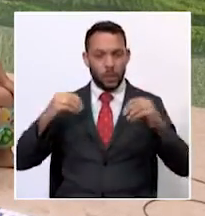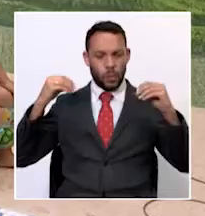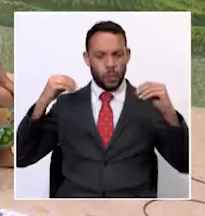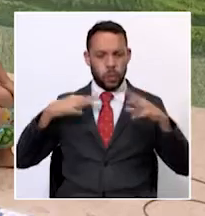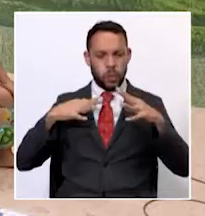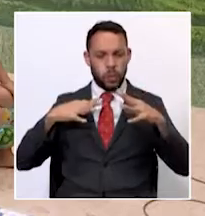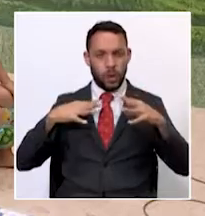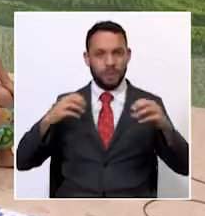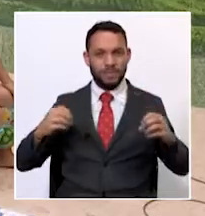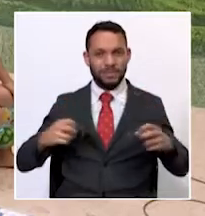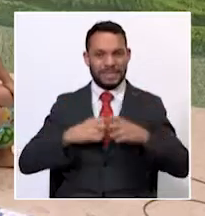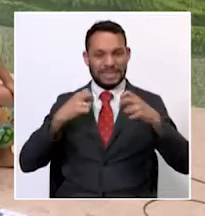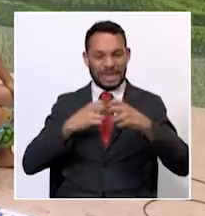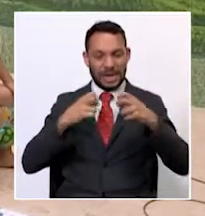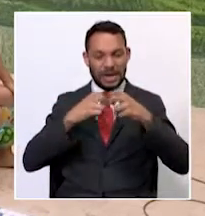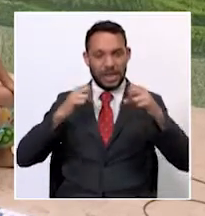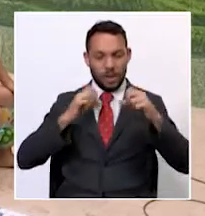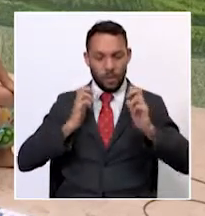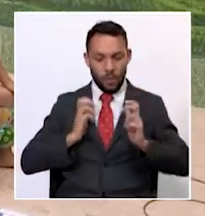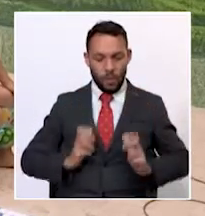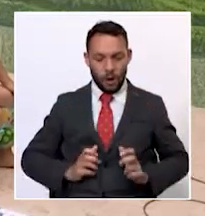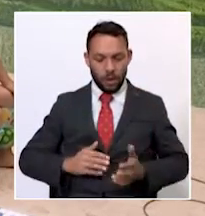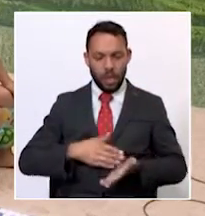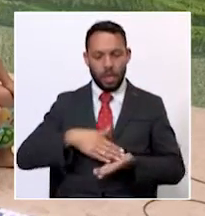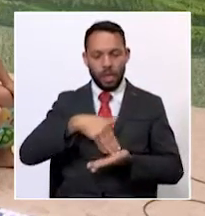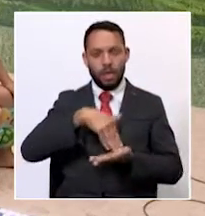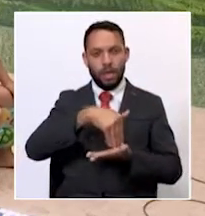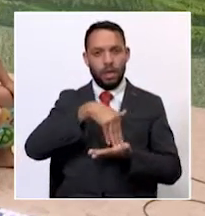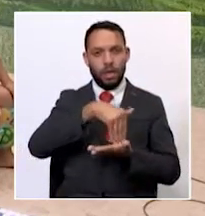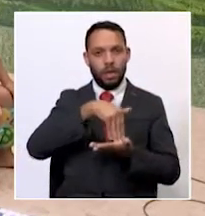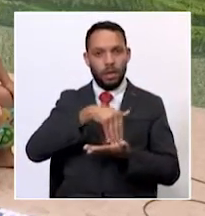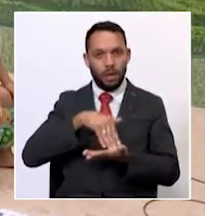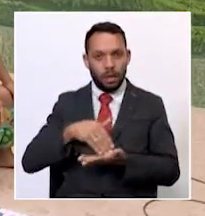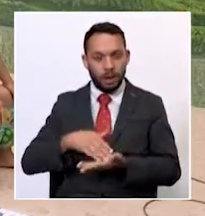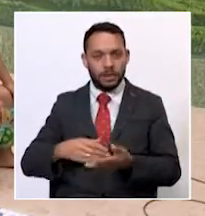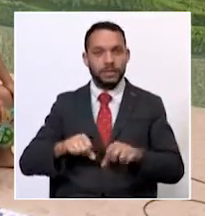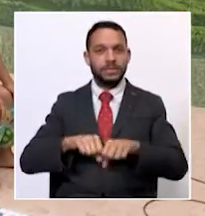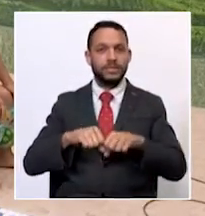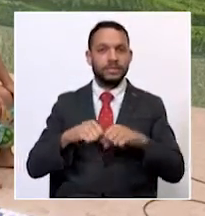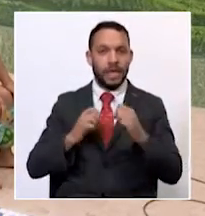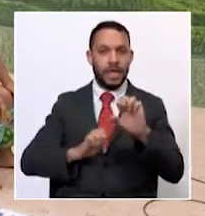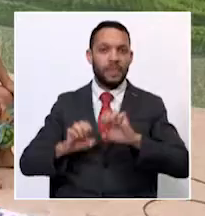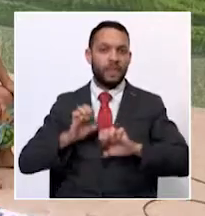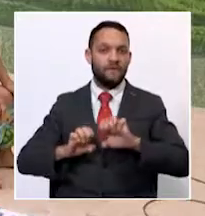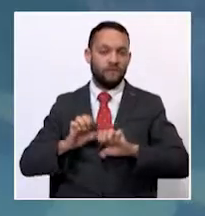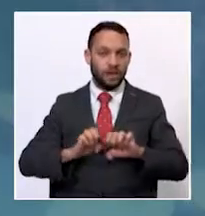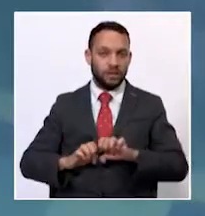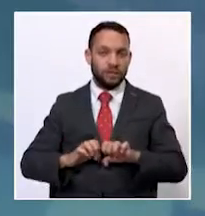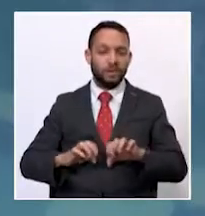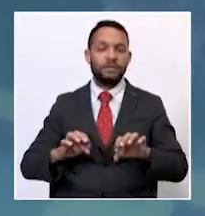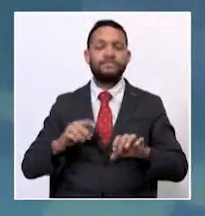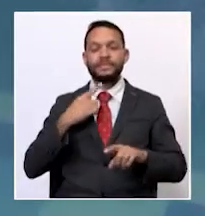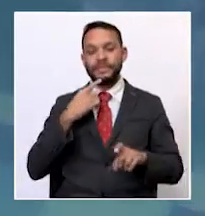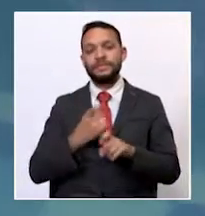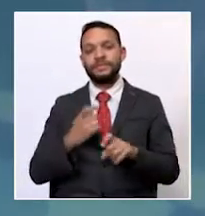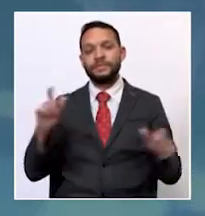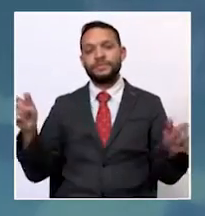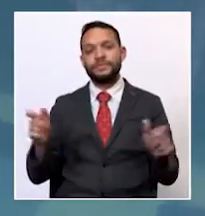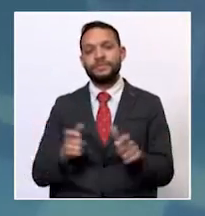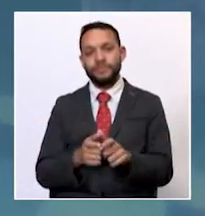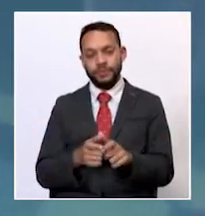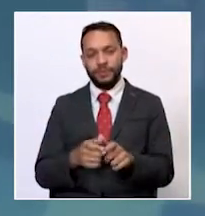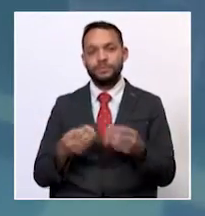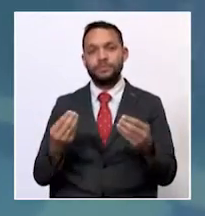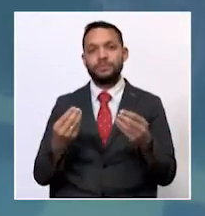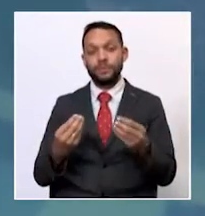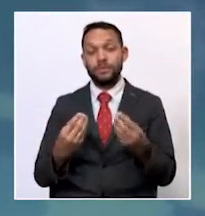estas hormonas disminuyen la inmunidad del paciente, dañan el sistema inmunológico y es una de las proliferaciones importantes de la epidemia